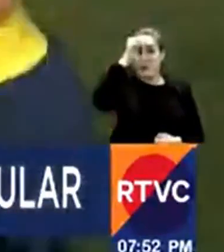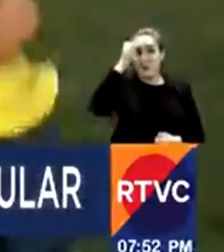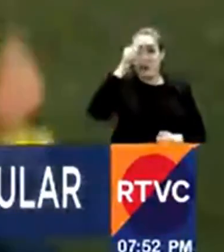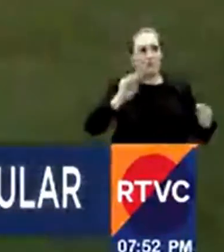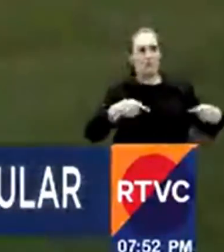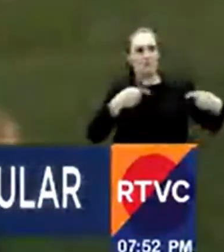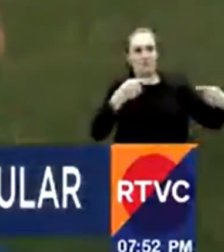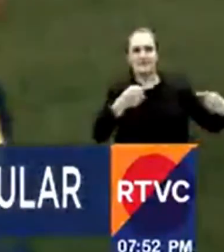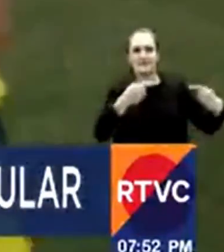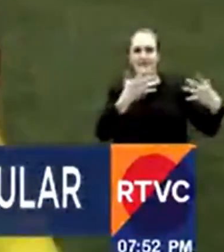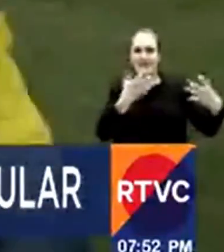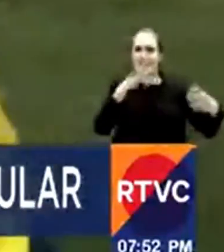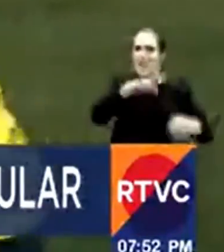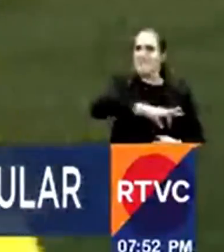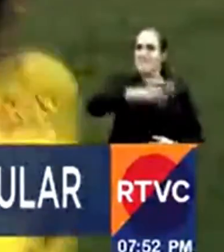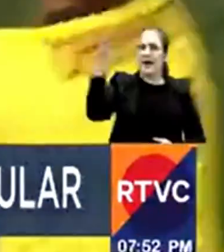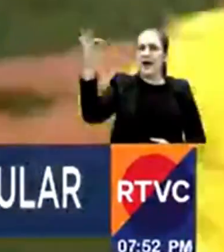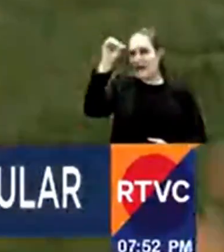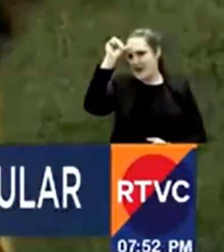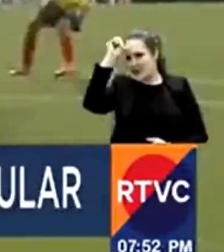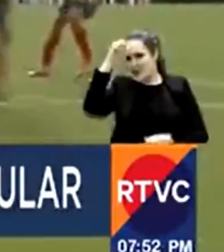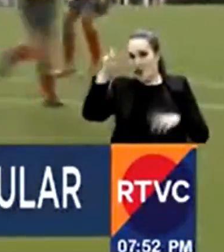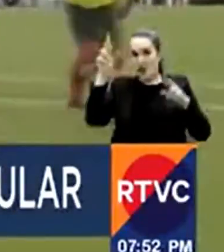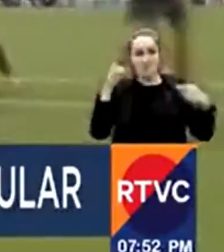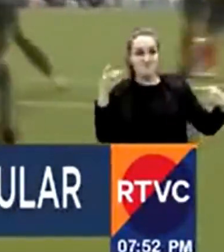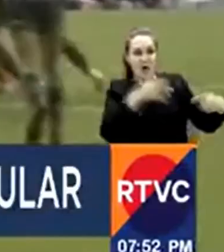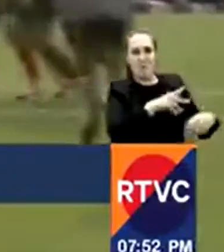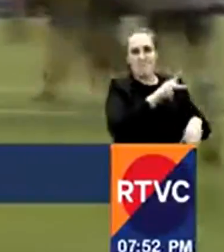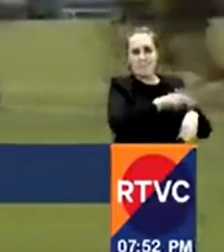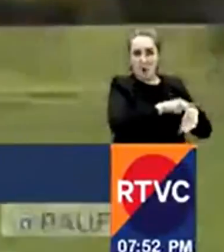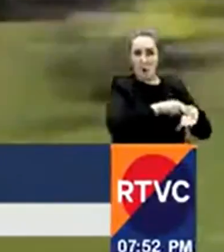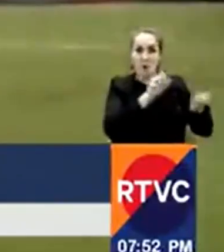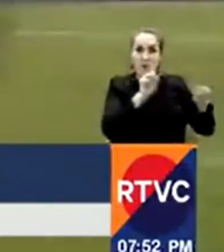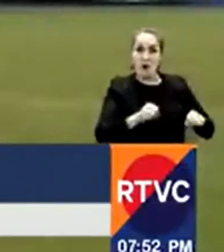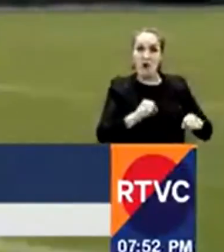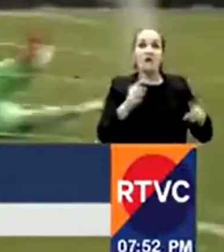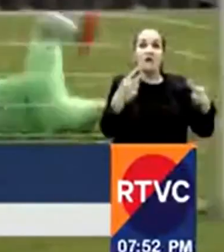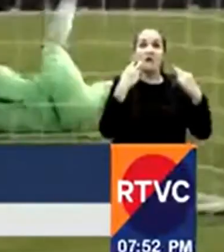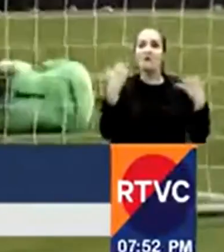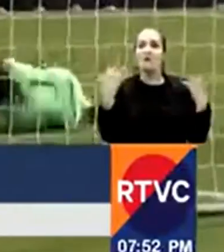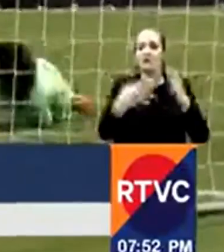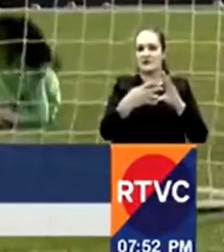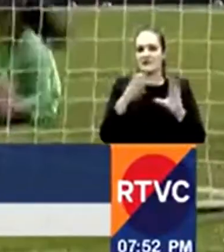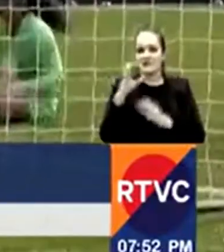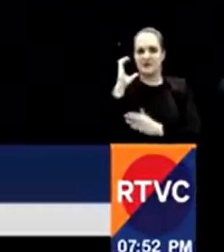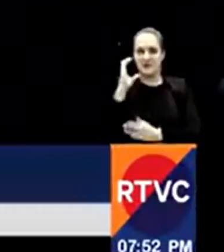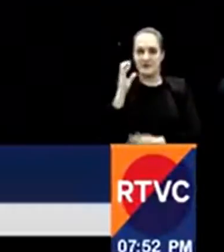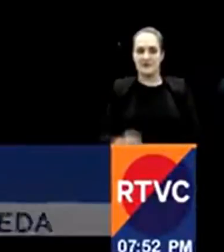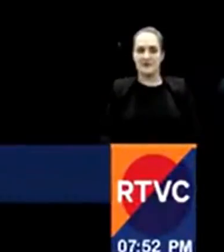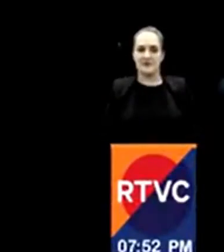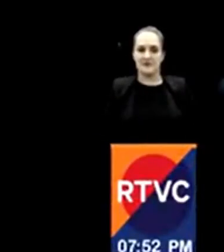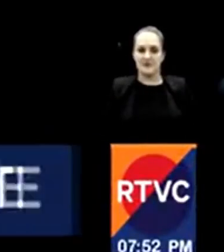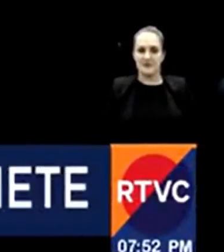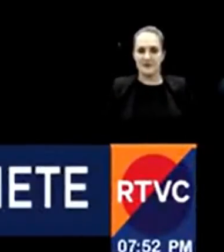llama India y el primer rival Paraguay, partido que usted podrá ver en la pantalla de Señal Colombia.